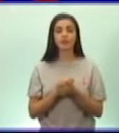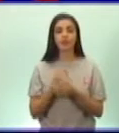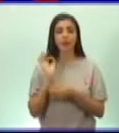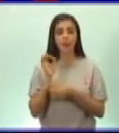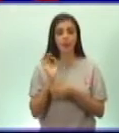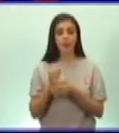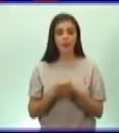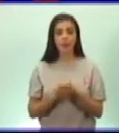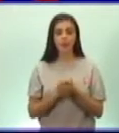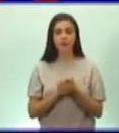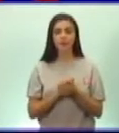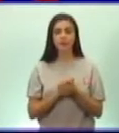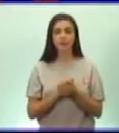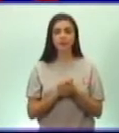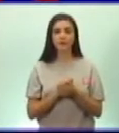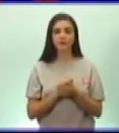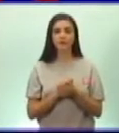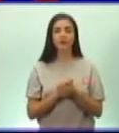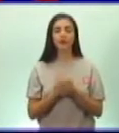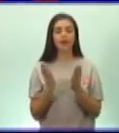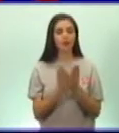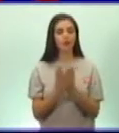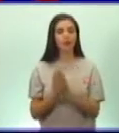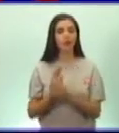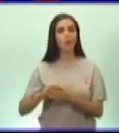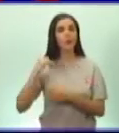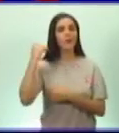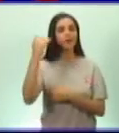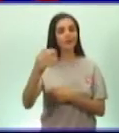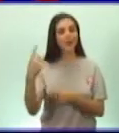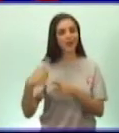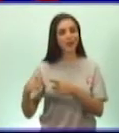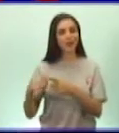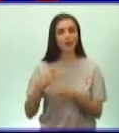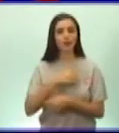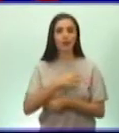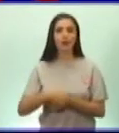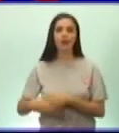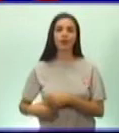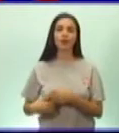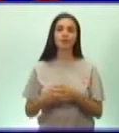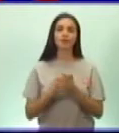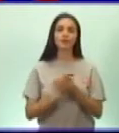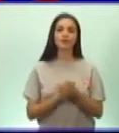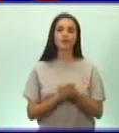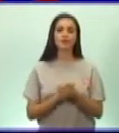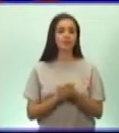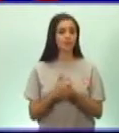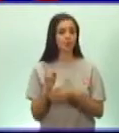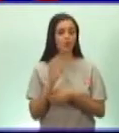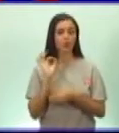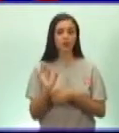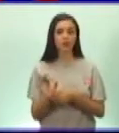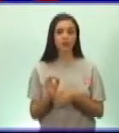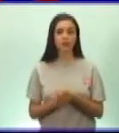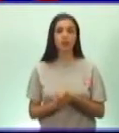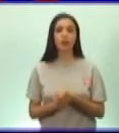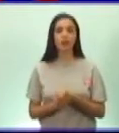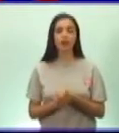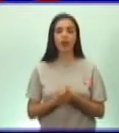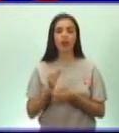órgano que estudiaremos más adelante. No siendo así, en las